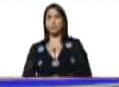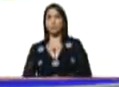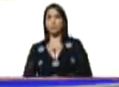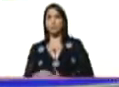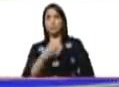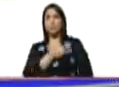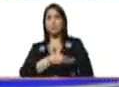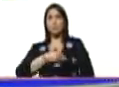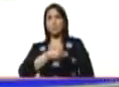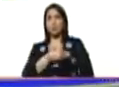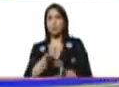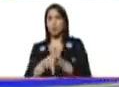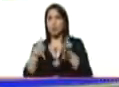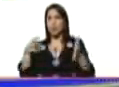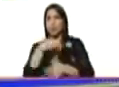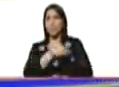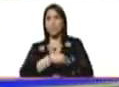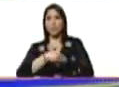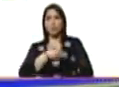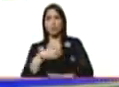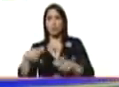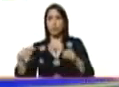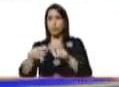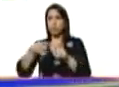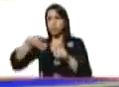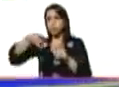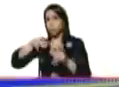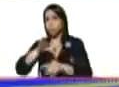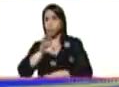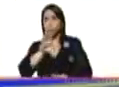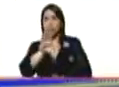misiones, grandes misiones, carne de la patria, los CLAP